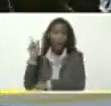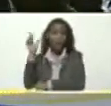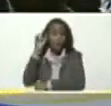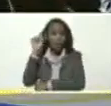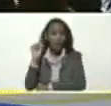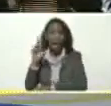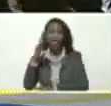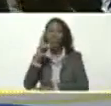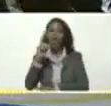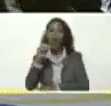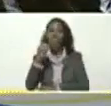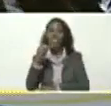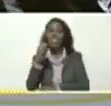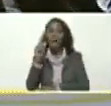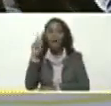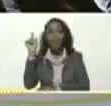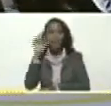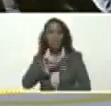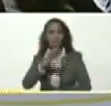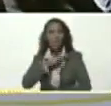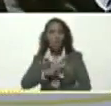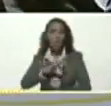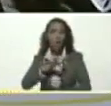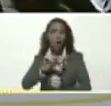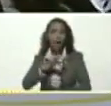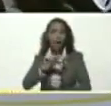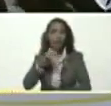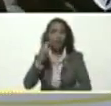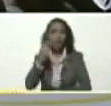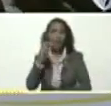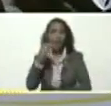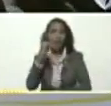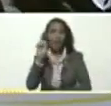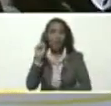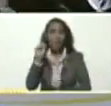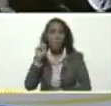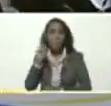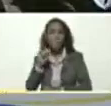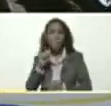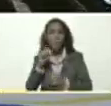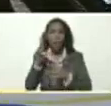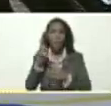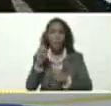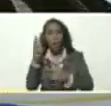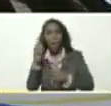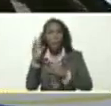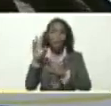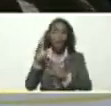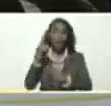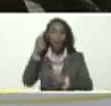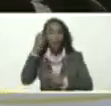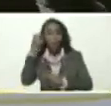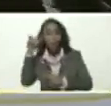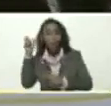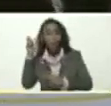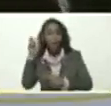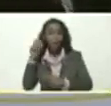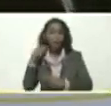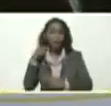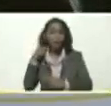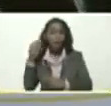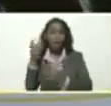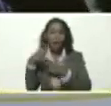ahora Tatiana Puk, Puk, Puk. Tatiana, ¿qué me cuentas?